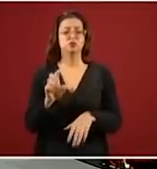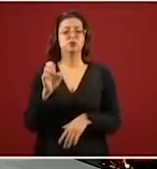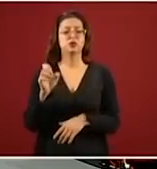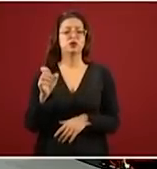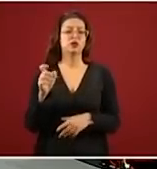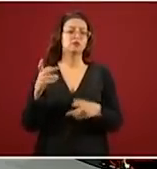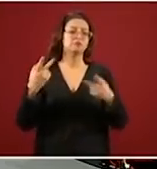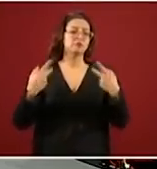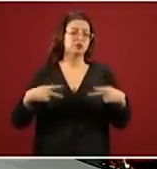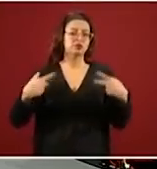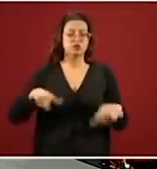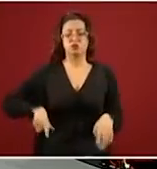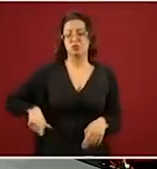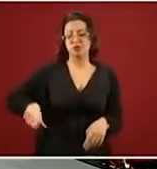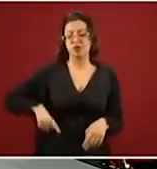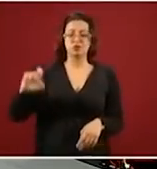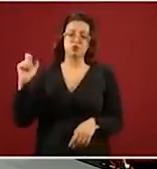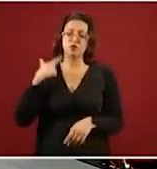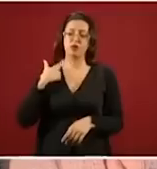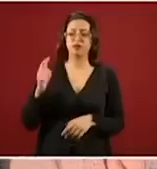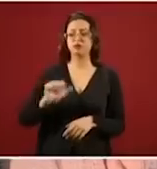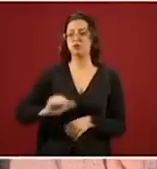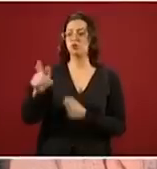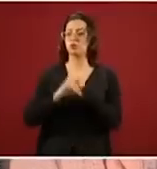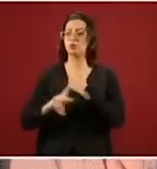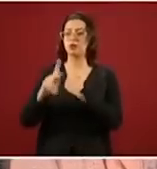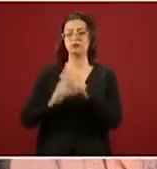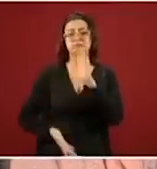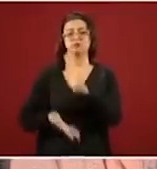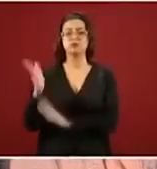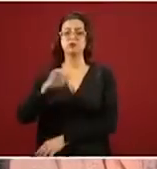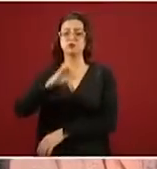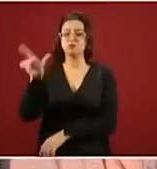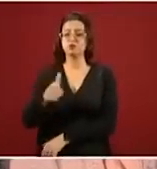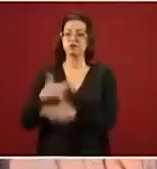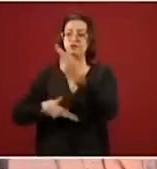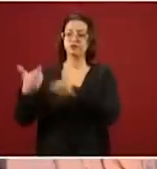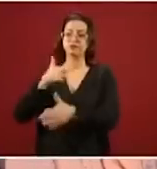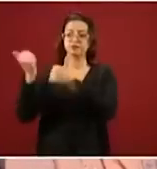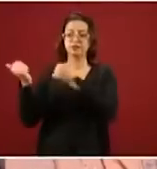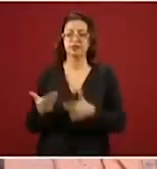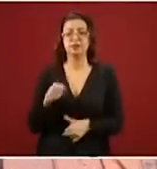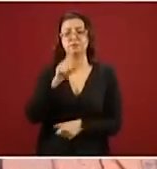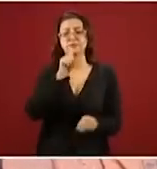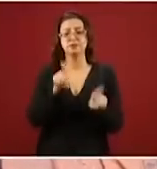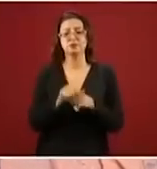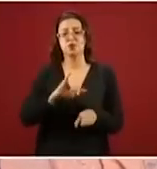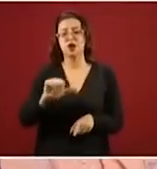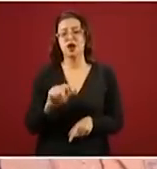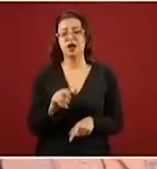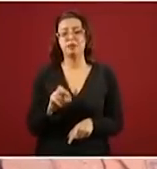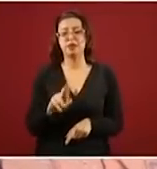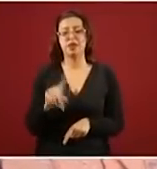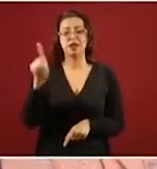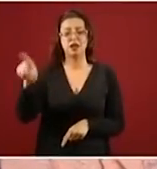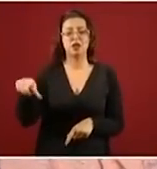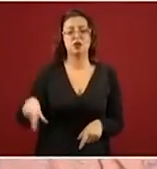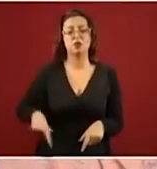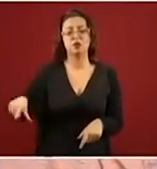mexicanos está también el caso de javier villarreal quien hace unos días en el gobierno de coahuila